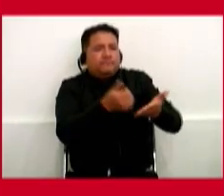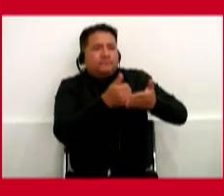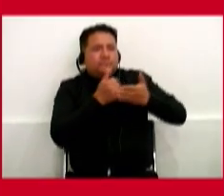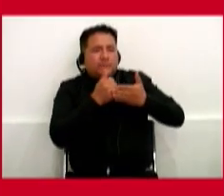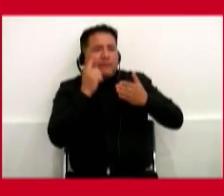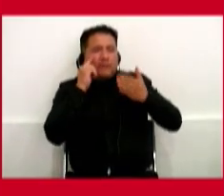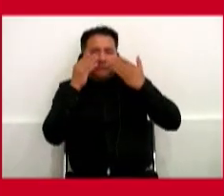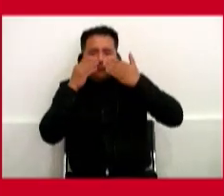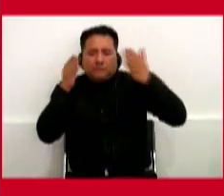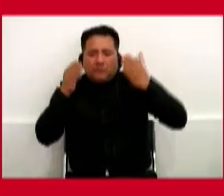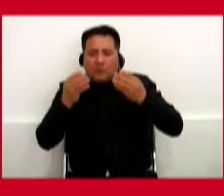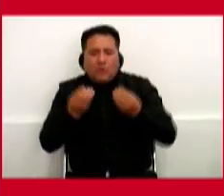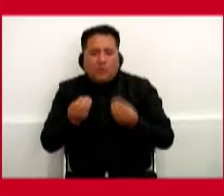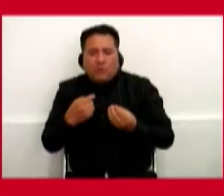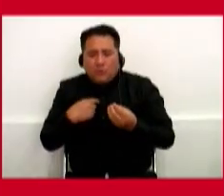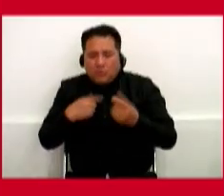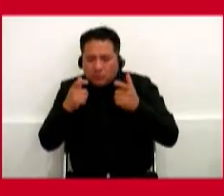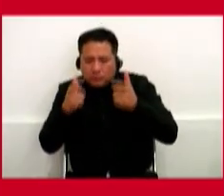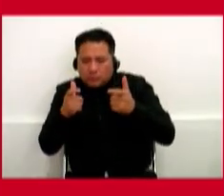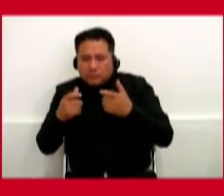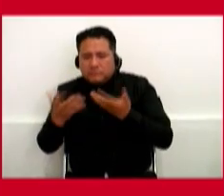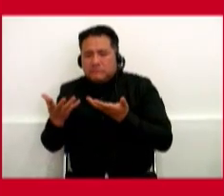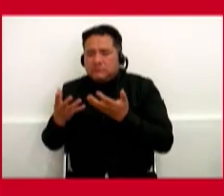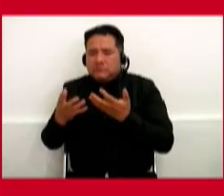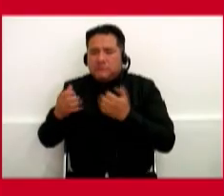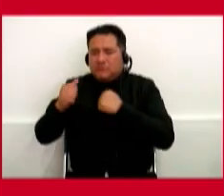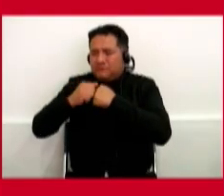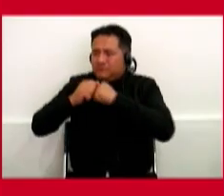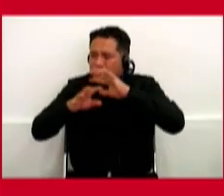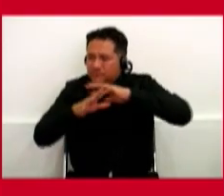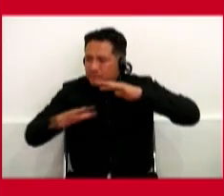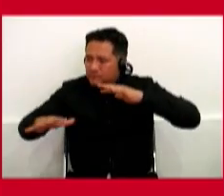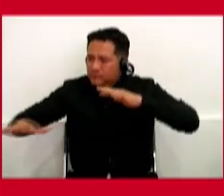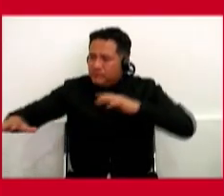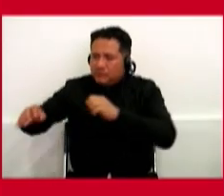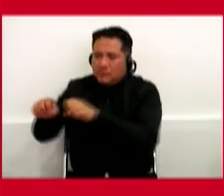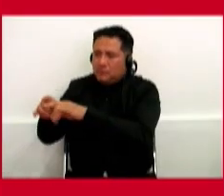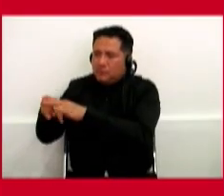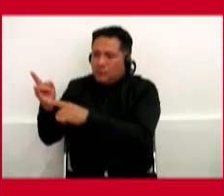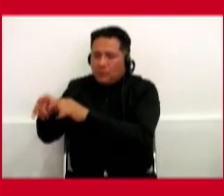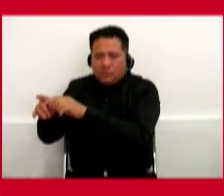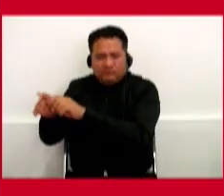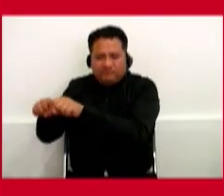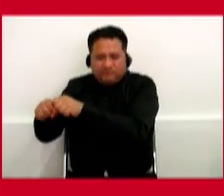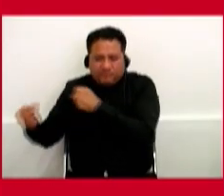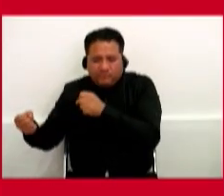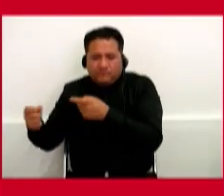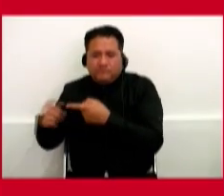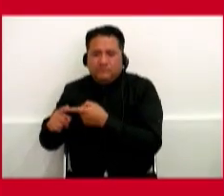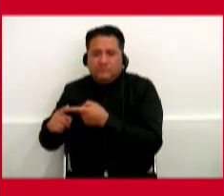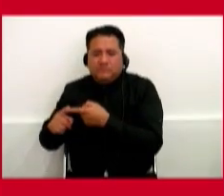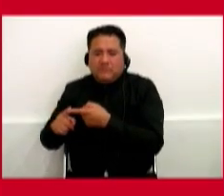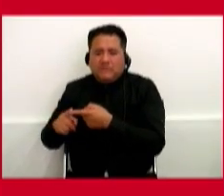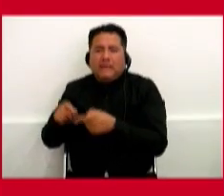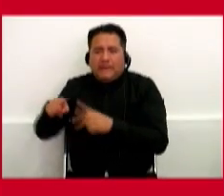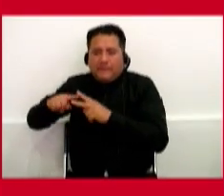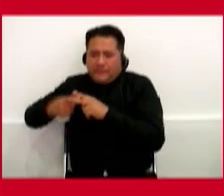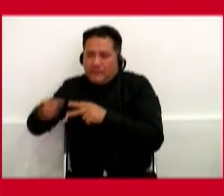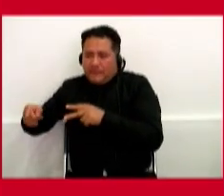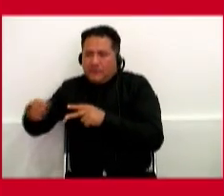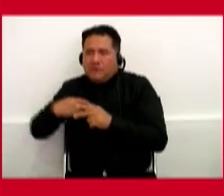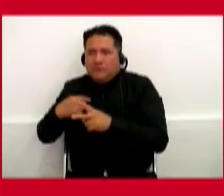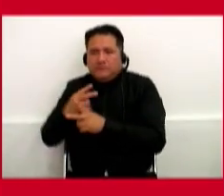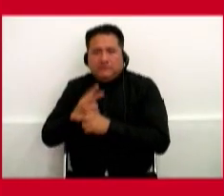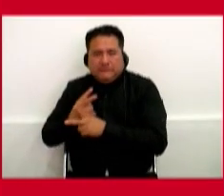preliminar o alguna forma de superficie de rotura, algún dato adicional, y a partir de esto ya poder empezar un análisis más complejo como el 3D,